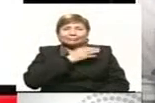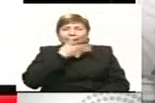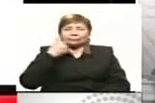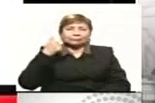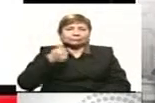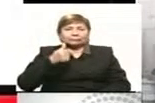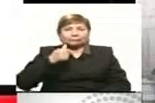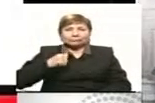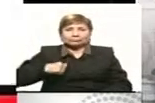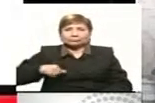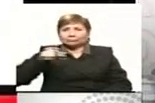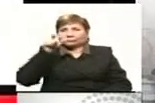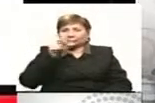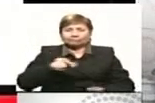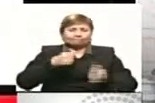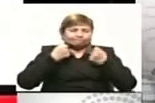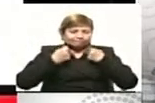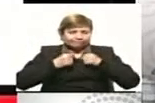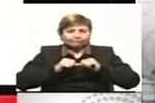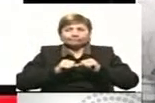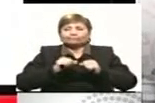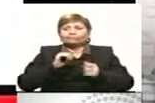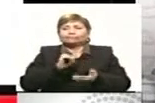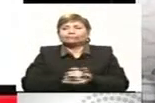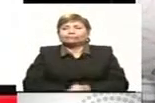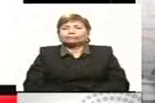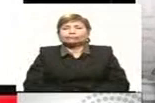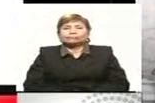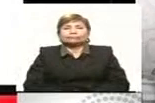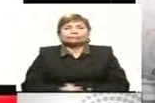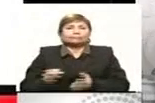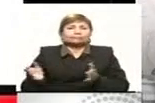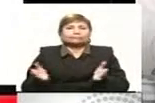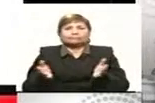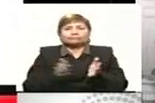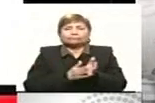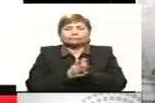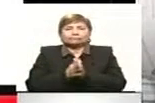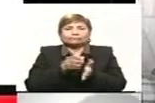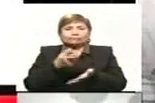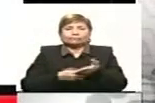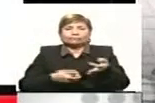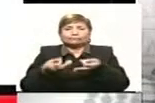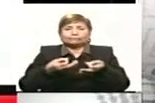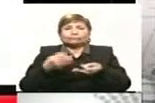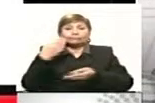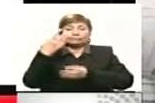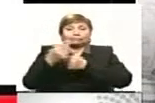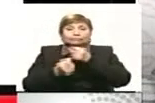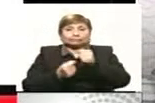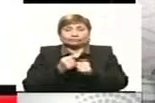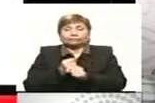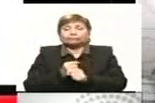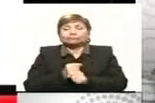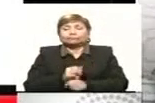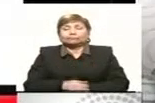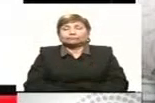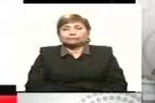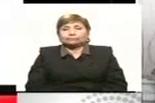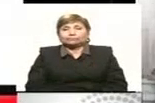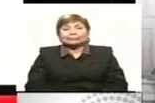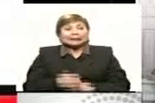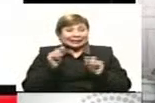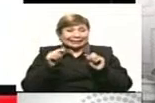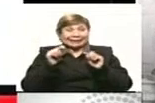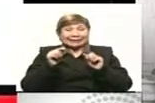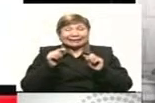mejores alcaldes, a los mejores esfuerzos, ¿no? Estamos aumentando un poco el presupuesto para el próximo año. Se pone